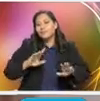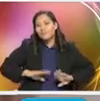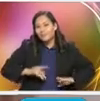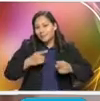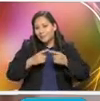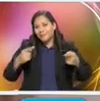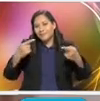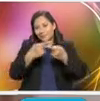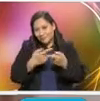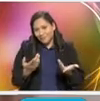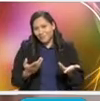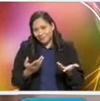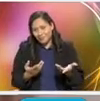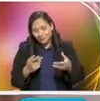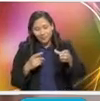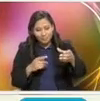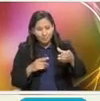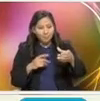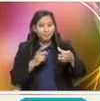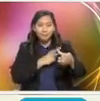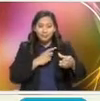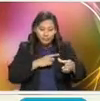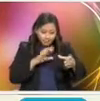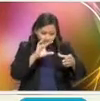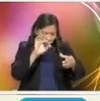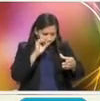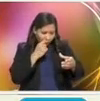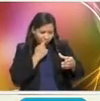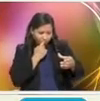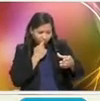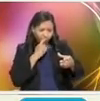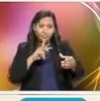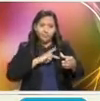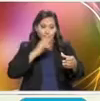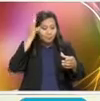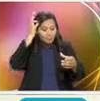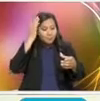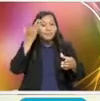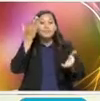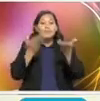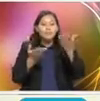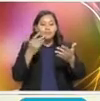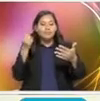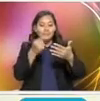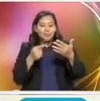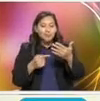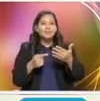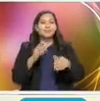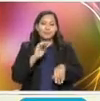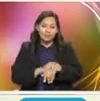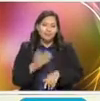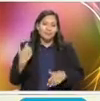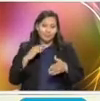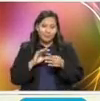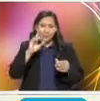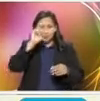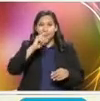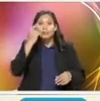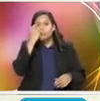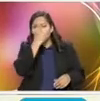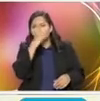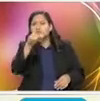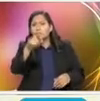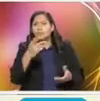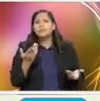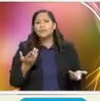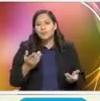nosotros previamente. Sí. Entonces debemos de elegir el tono de nuestro cabello dependiendo de esos factores. Amigas, ya lo hemos hablado, los ojos, de qué color tenemos